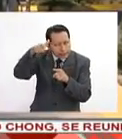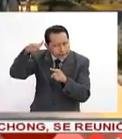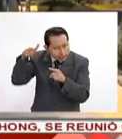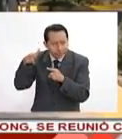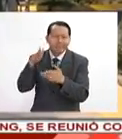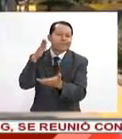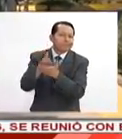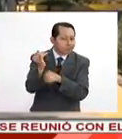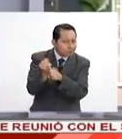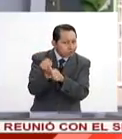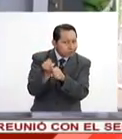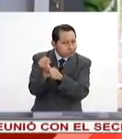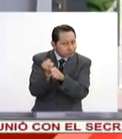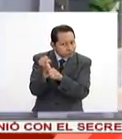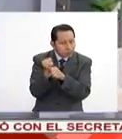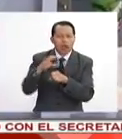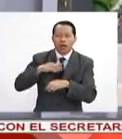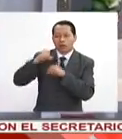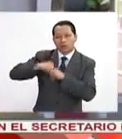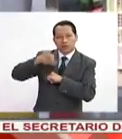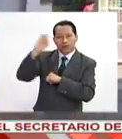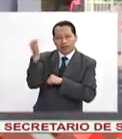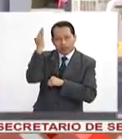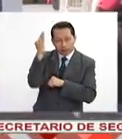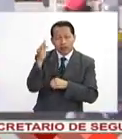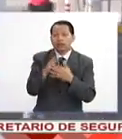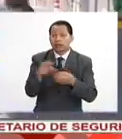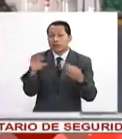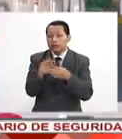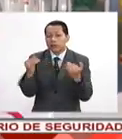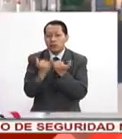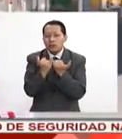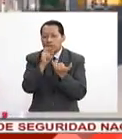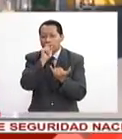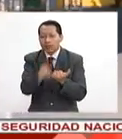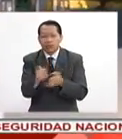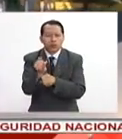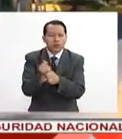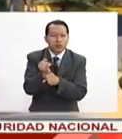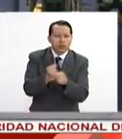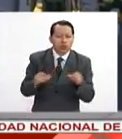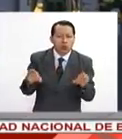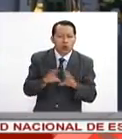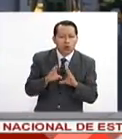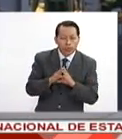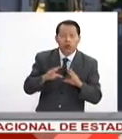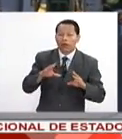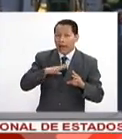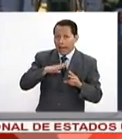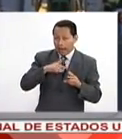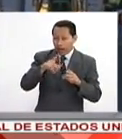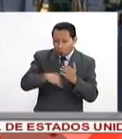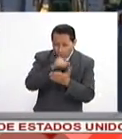Dijo que se trata de una investigación de las autoridades federales. Agregó que también se investigará a los dueños de los predios por donde cruzan